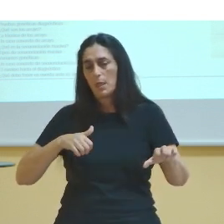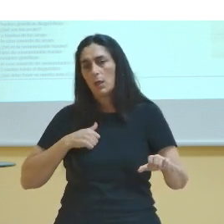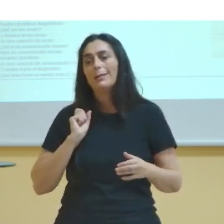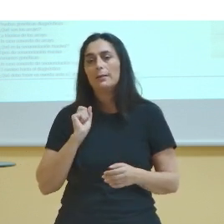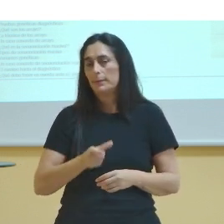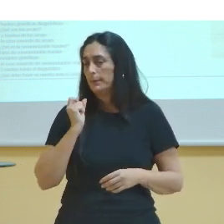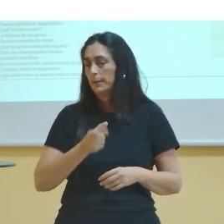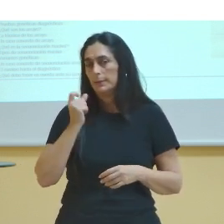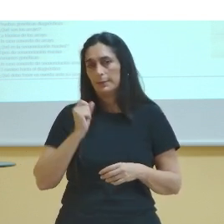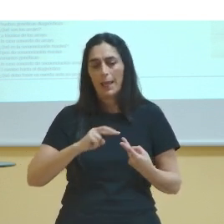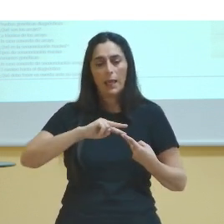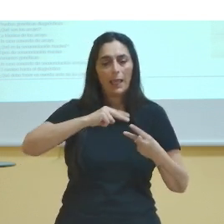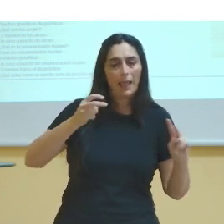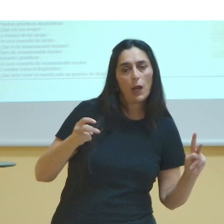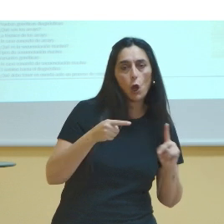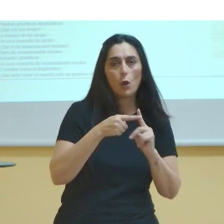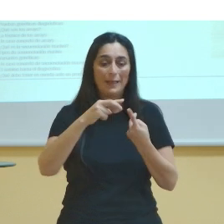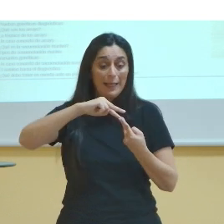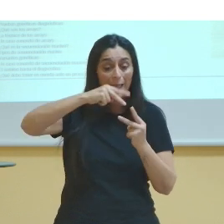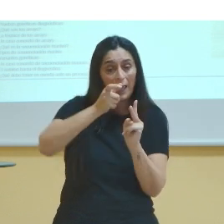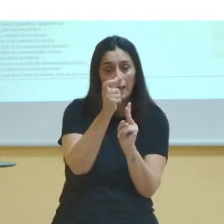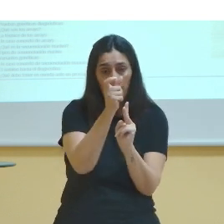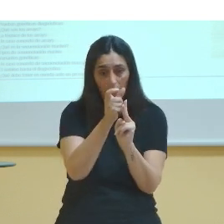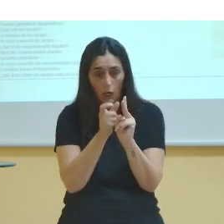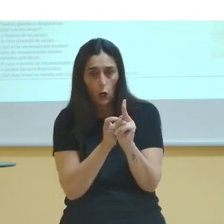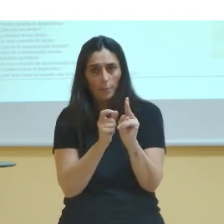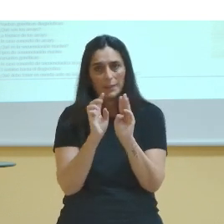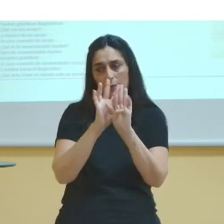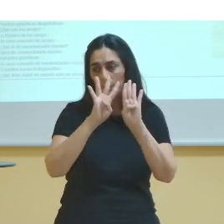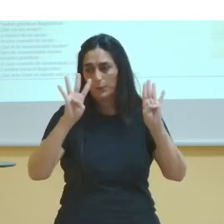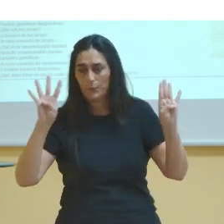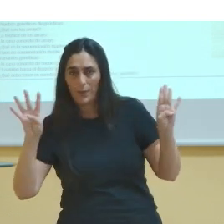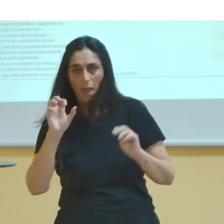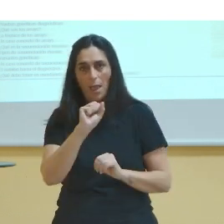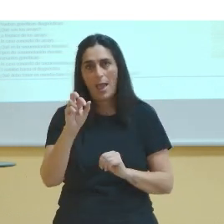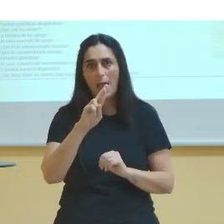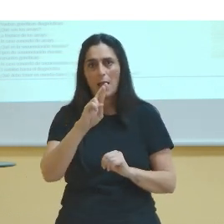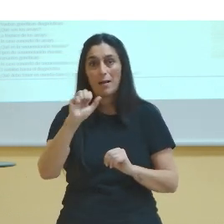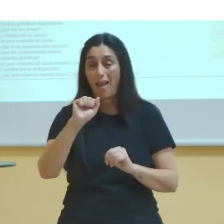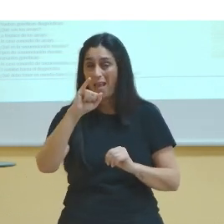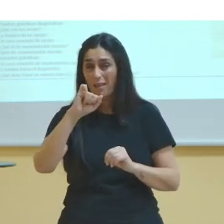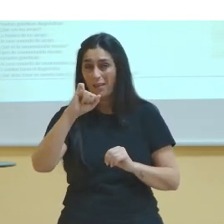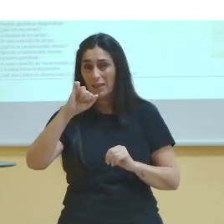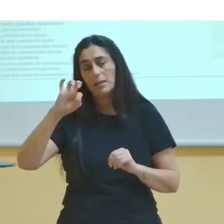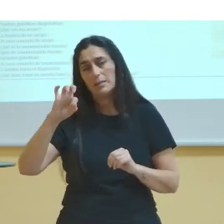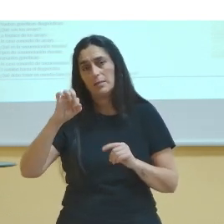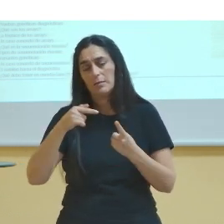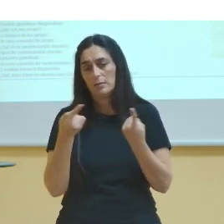hablando de genomas, exomas, paneles de genes, arrays, etcétera, que son cuando uno va